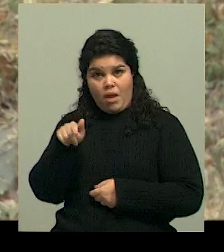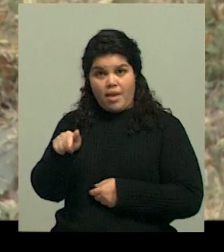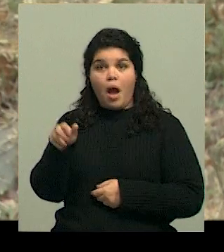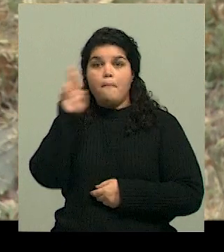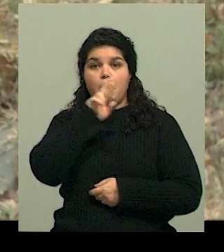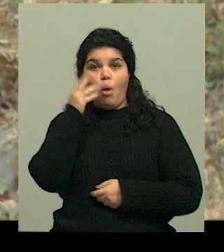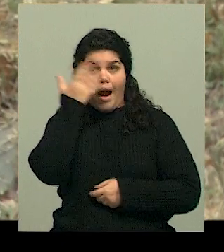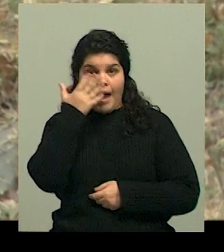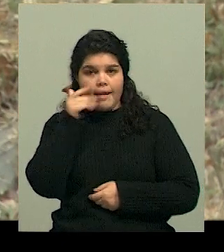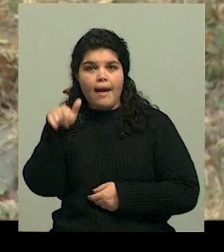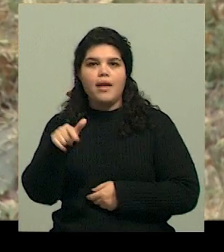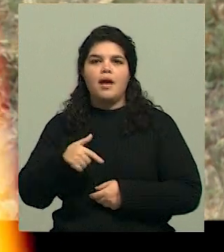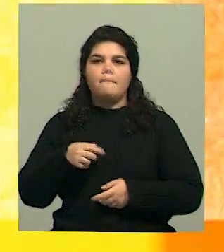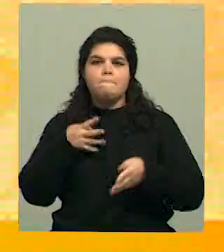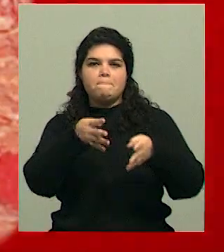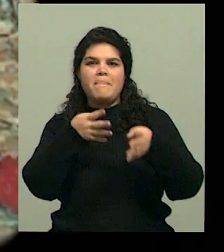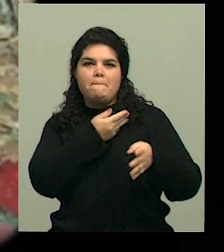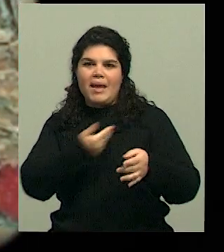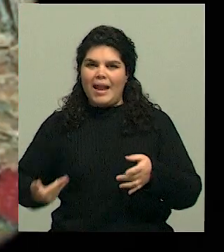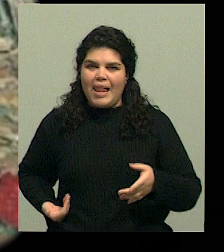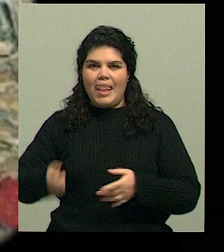Argentina, que participaron de las guerras civiles